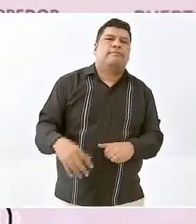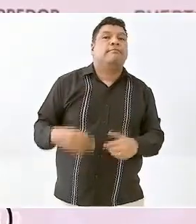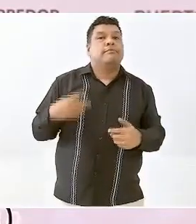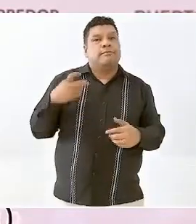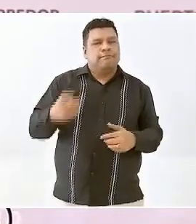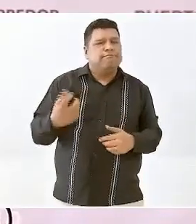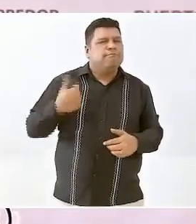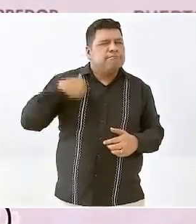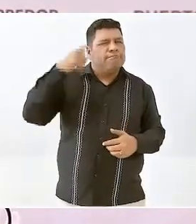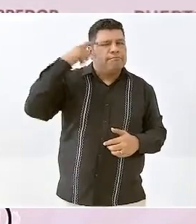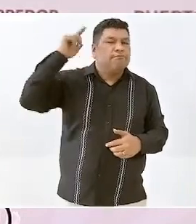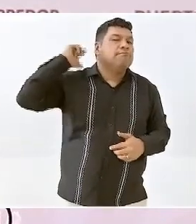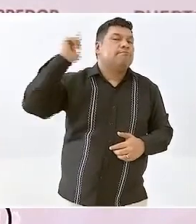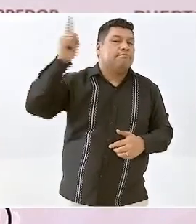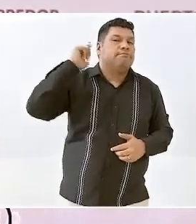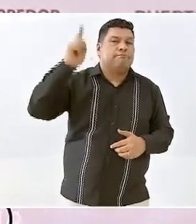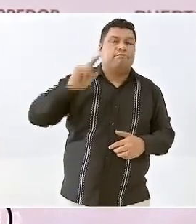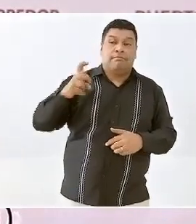mucho futuro